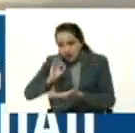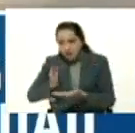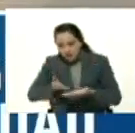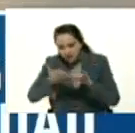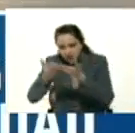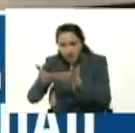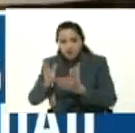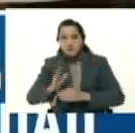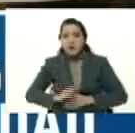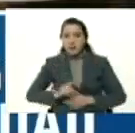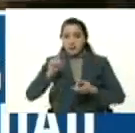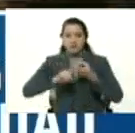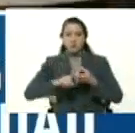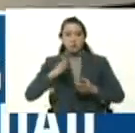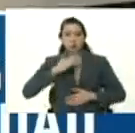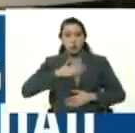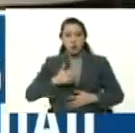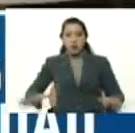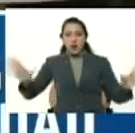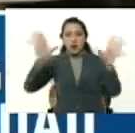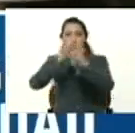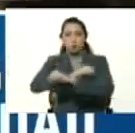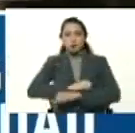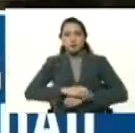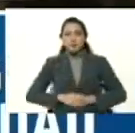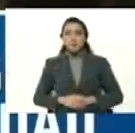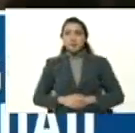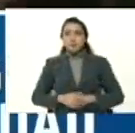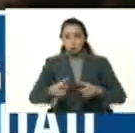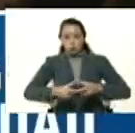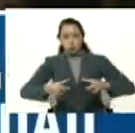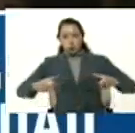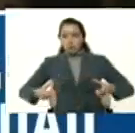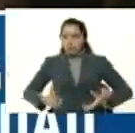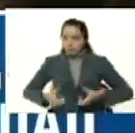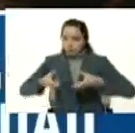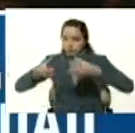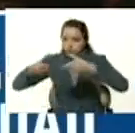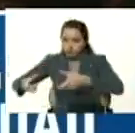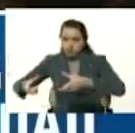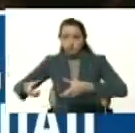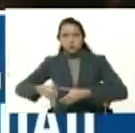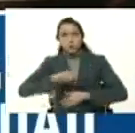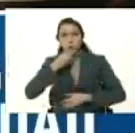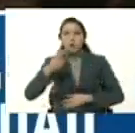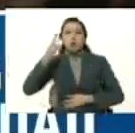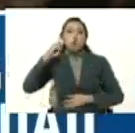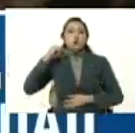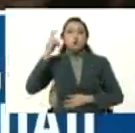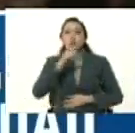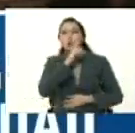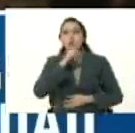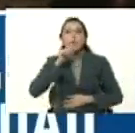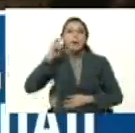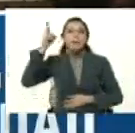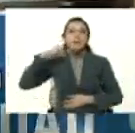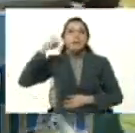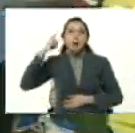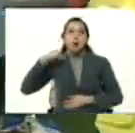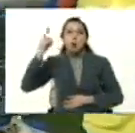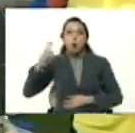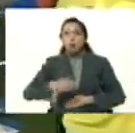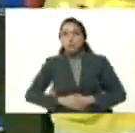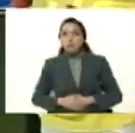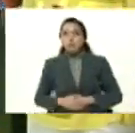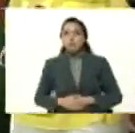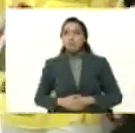preparar con Silly esta noche. Sí, se puede llevar un cimarrón. El cimarrón se lleva un cimarrón. Sí, señor. Bueno, Ricardo, agarra